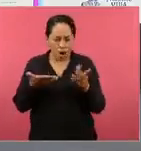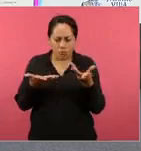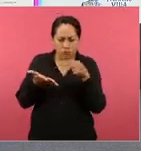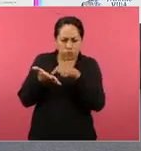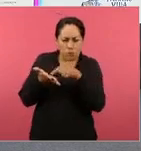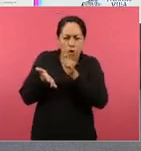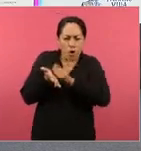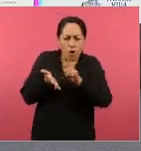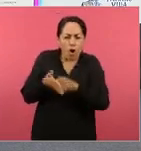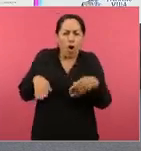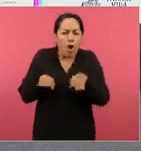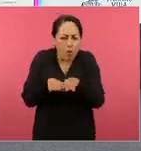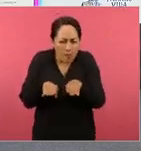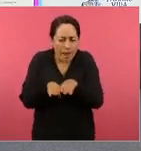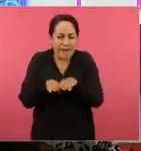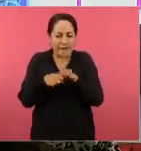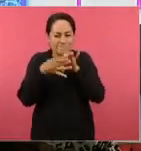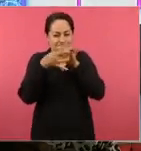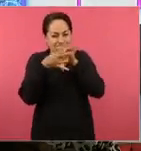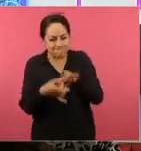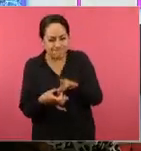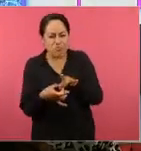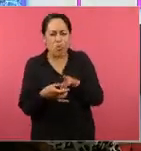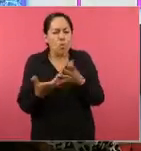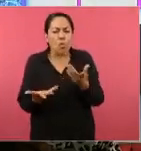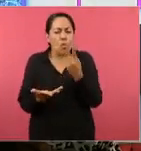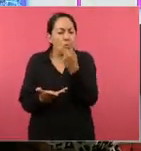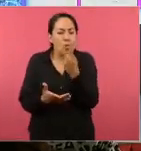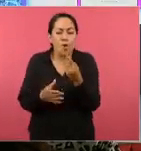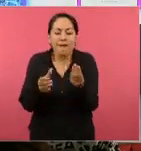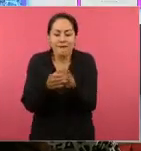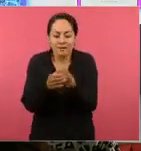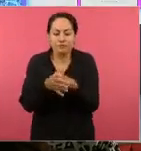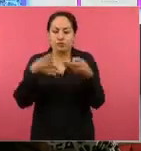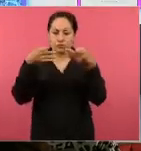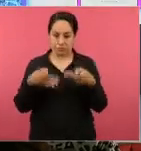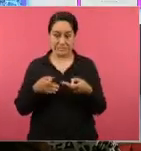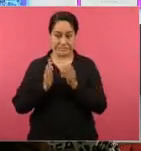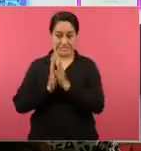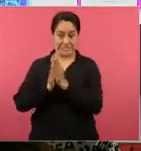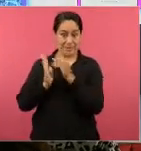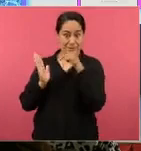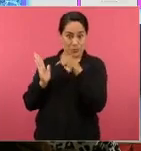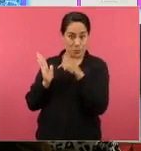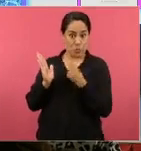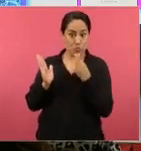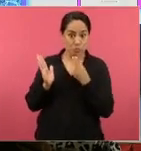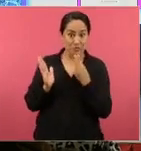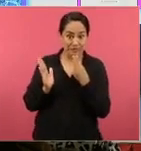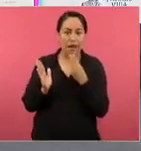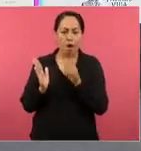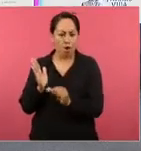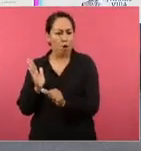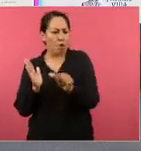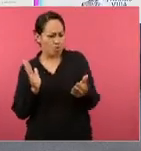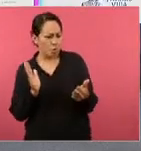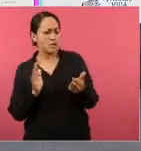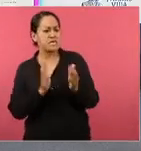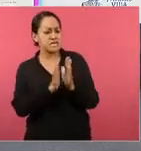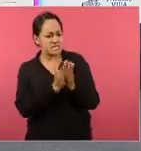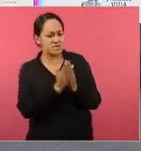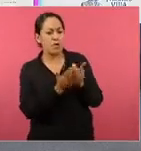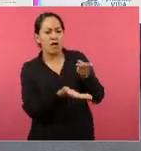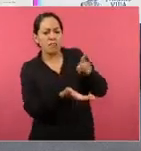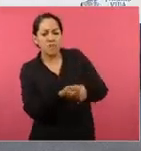aproximación de cómo podría ser una clase ya utilizando estos materiales y otros en telesecundaria. Siguiente,